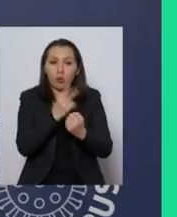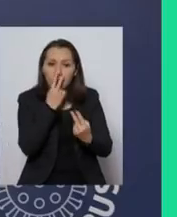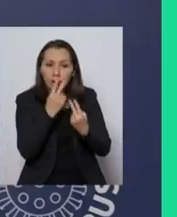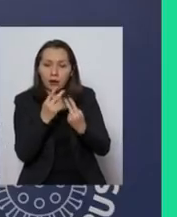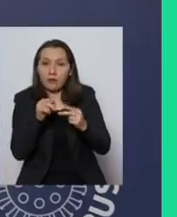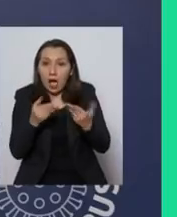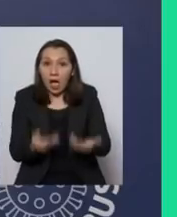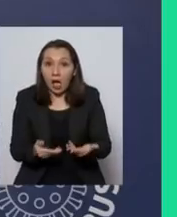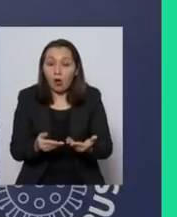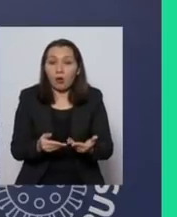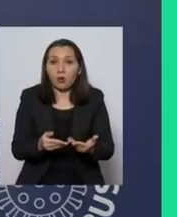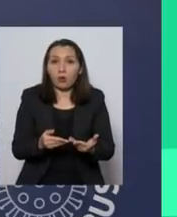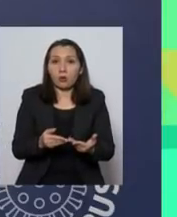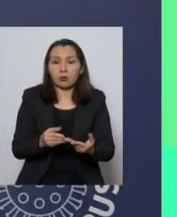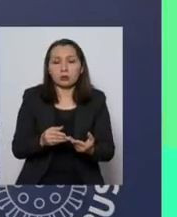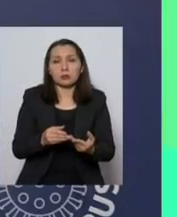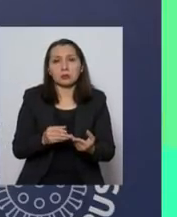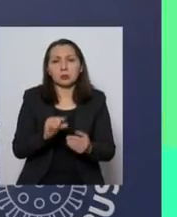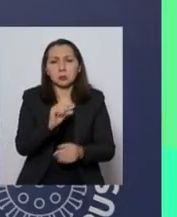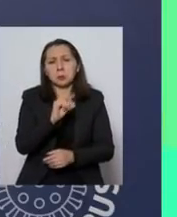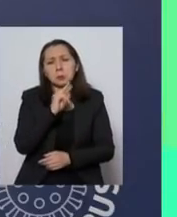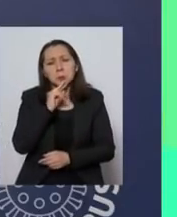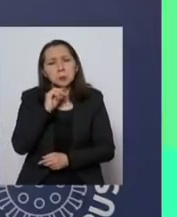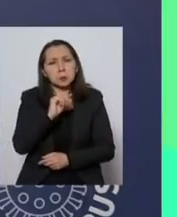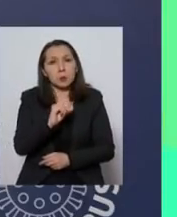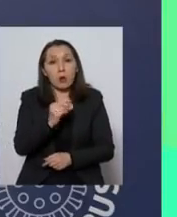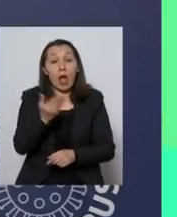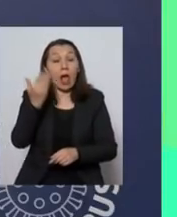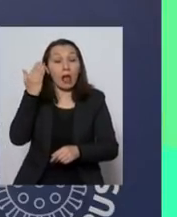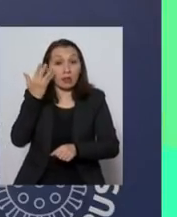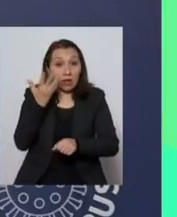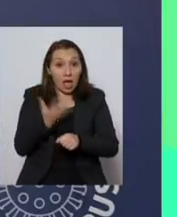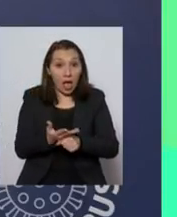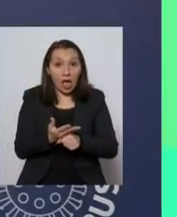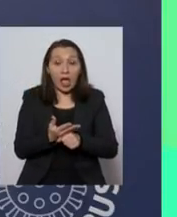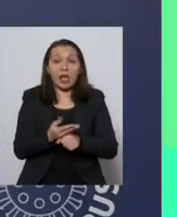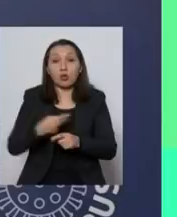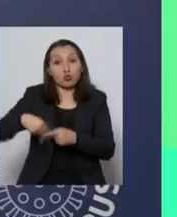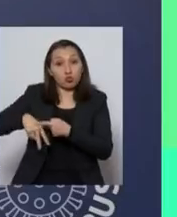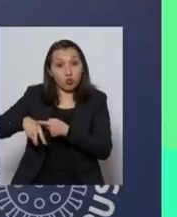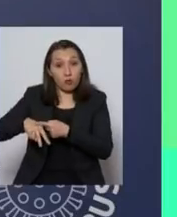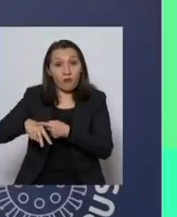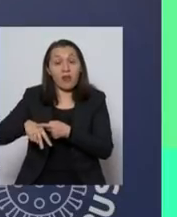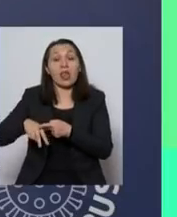aquí son bastante escasos, y donde hubo en Ñuble